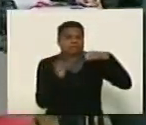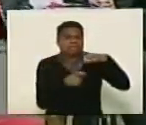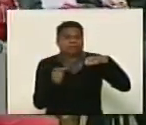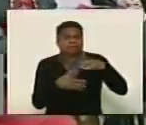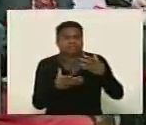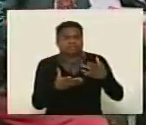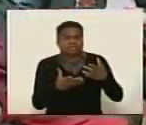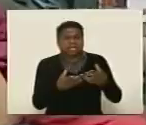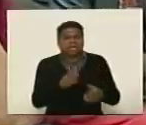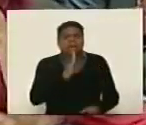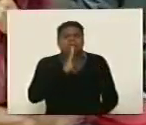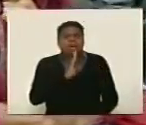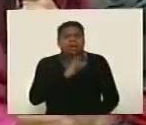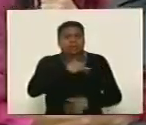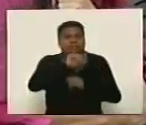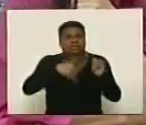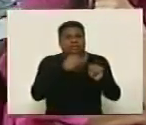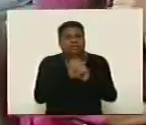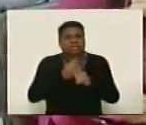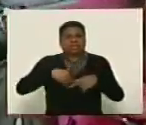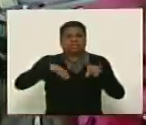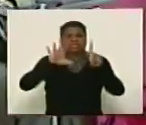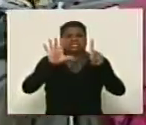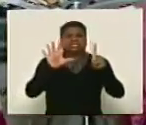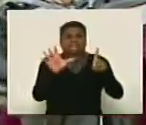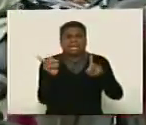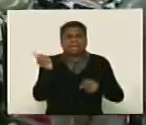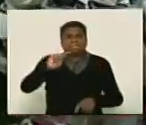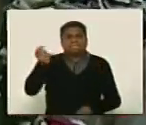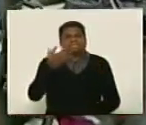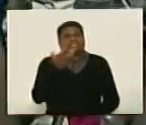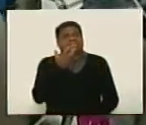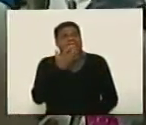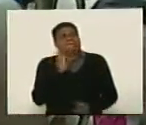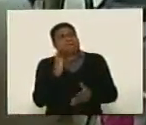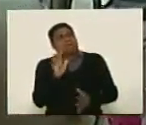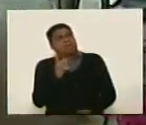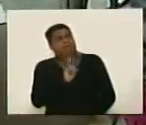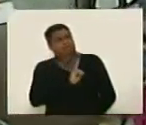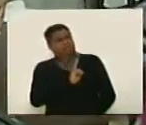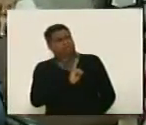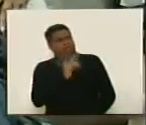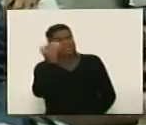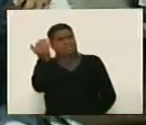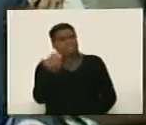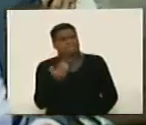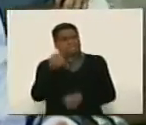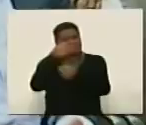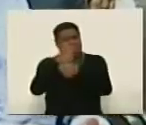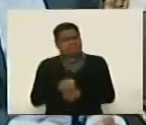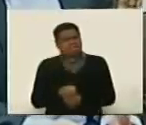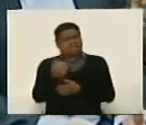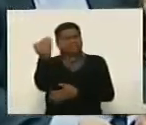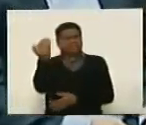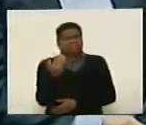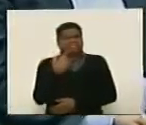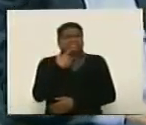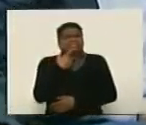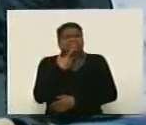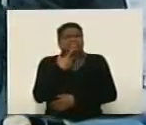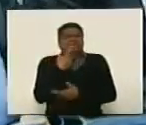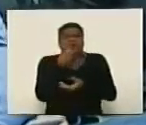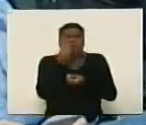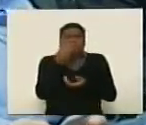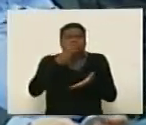banca internacional, tarda hasta 6 meses para que llegue el producto. No es fácil. Hay que estar de verdad y hay que reconocer la valentía